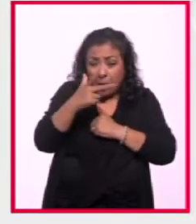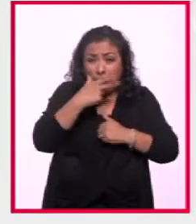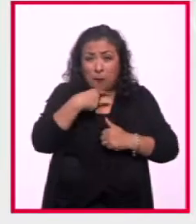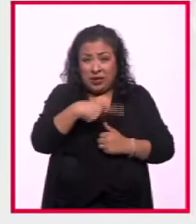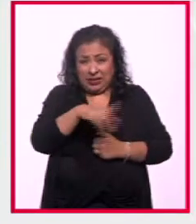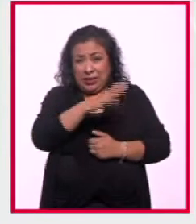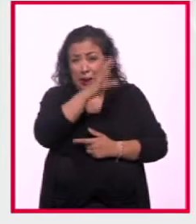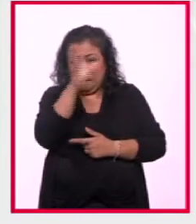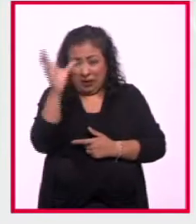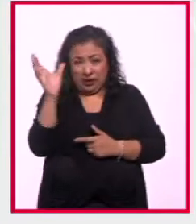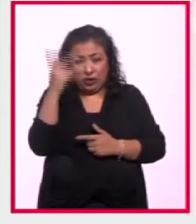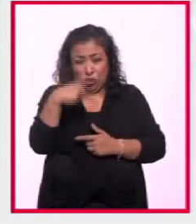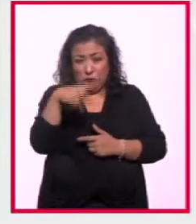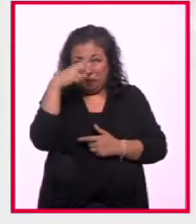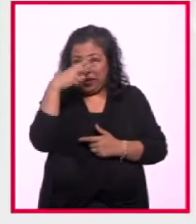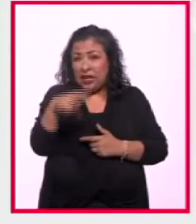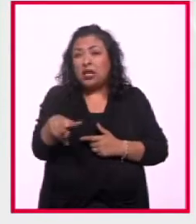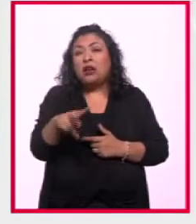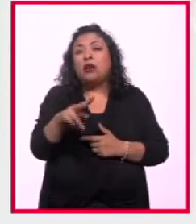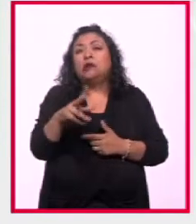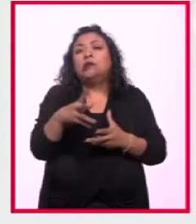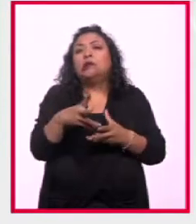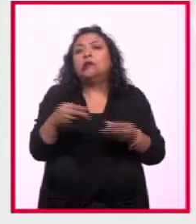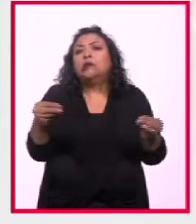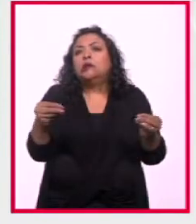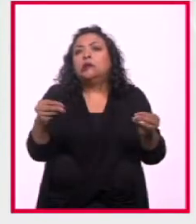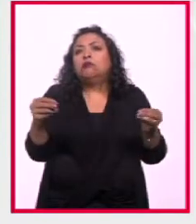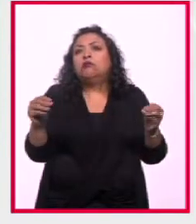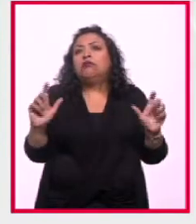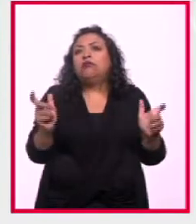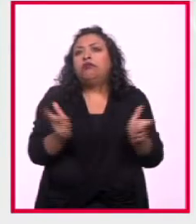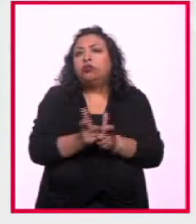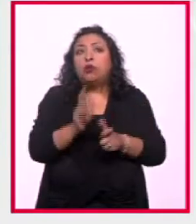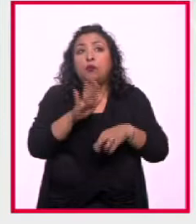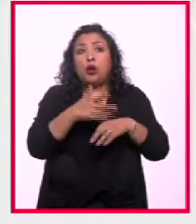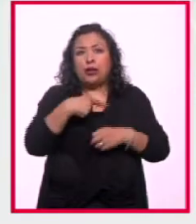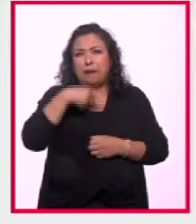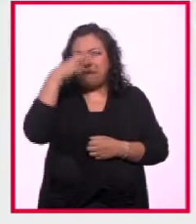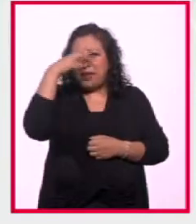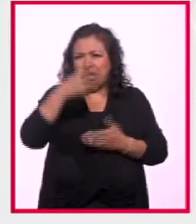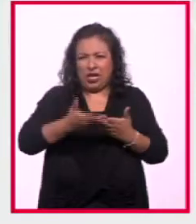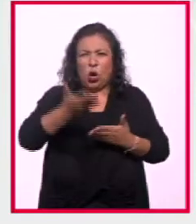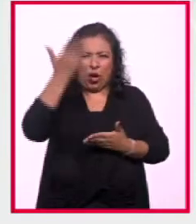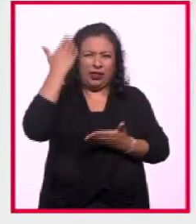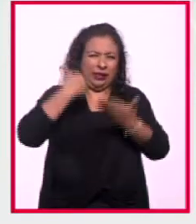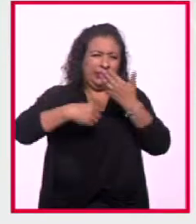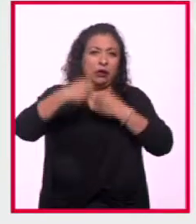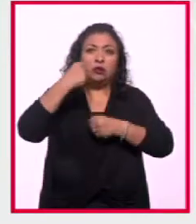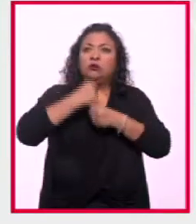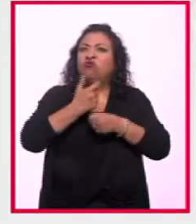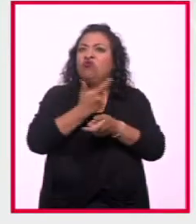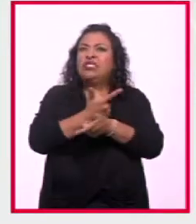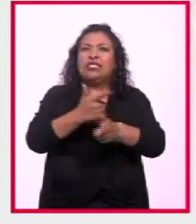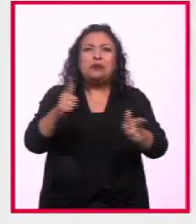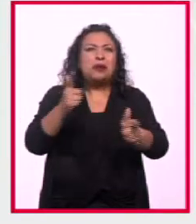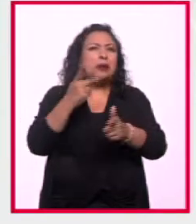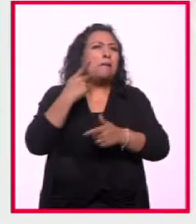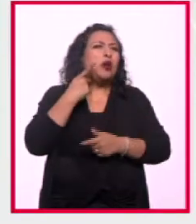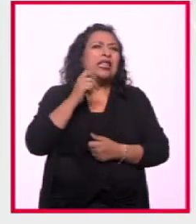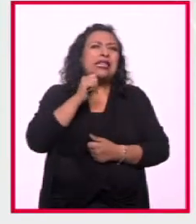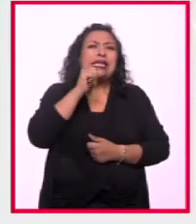era un campesinado en vías de extinción y bueno porque méxico era un país que no en esta época que no tenía libertades políticas